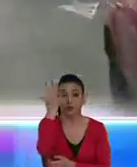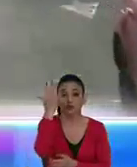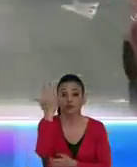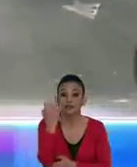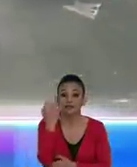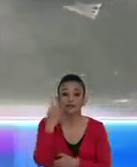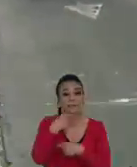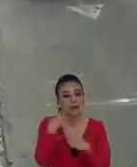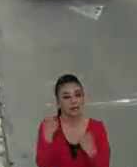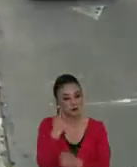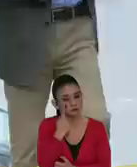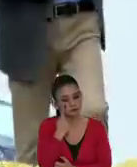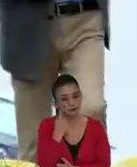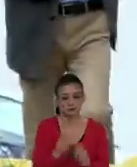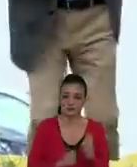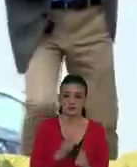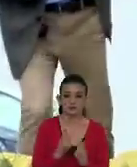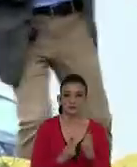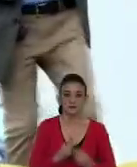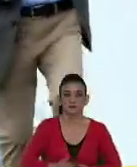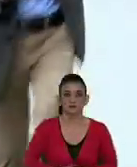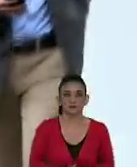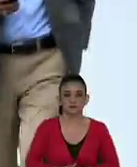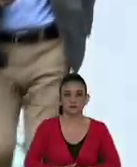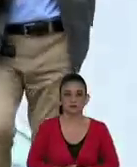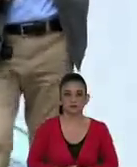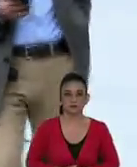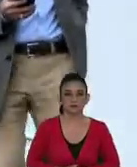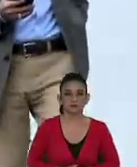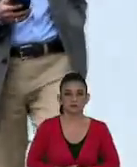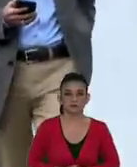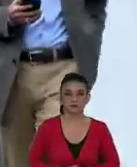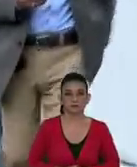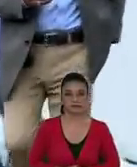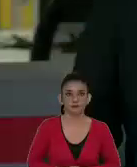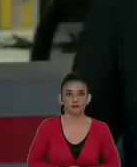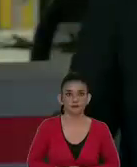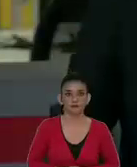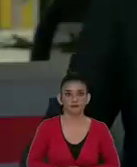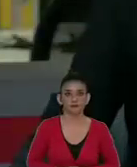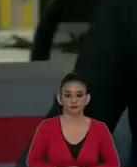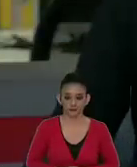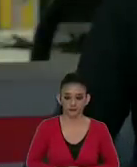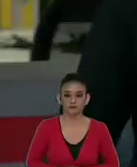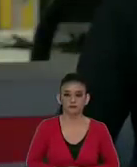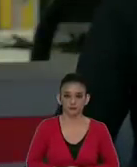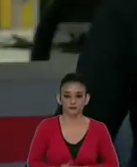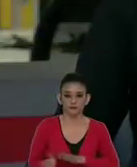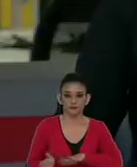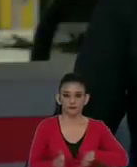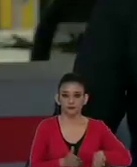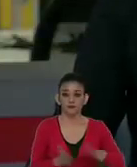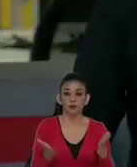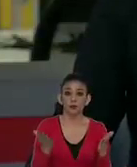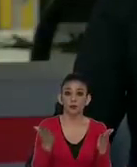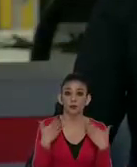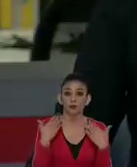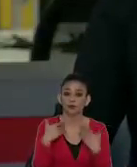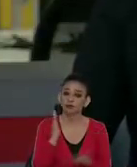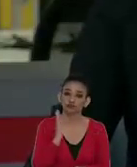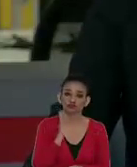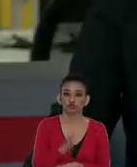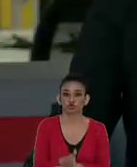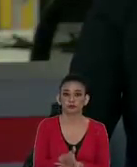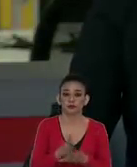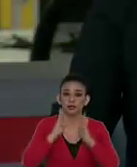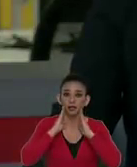misma. Informó Priscila Cadena. Mientras que en Guayaquil se suspende la atención